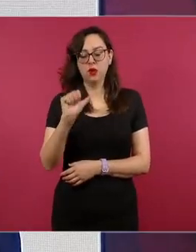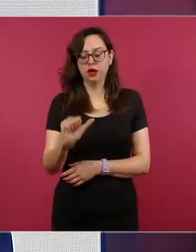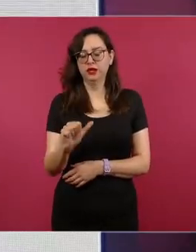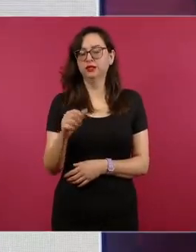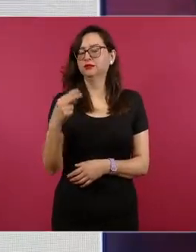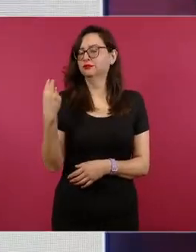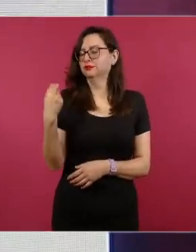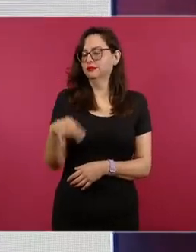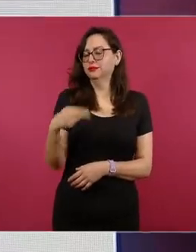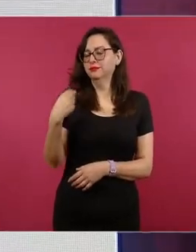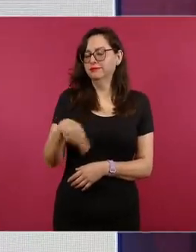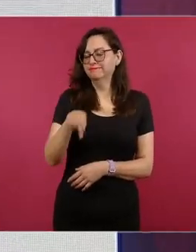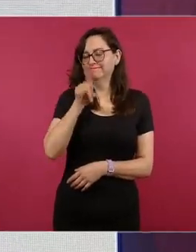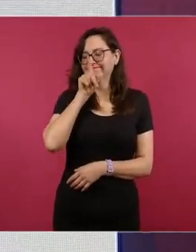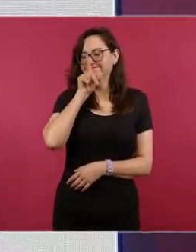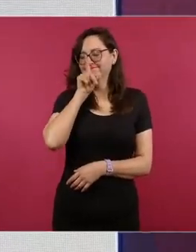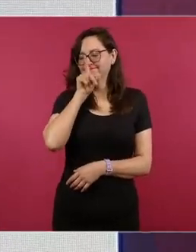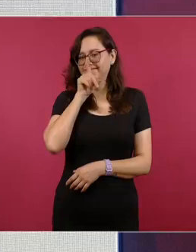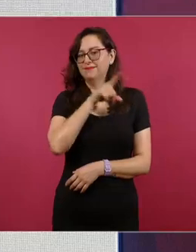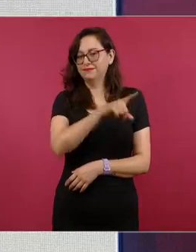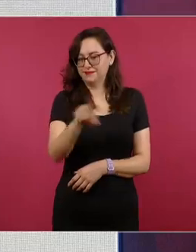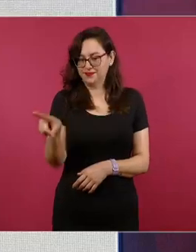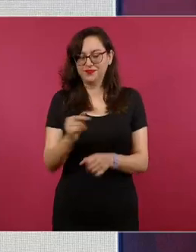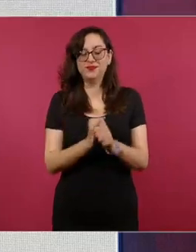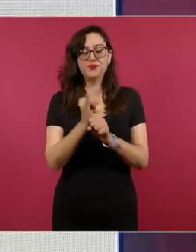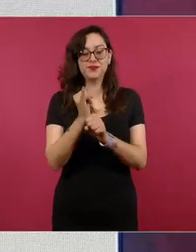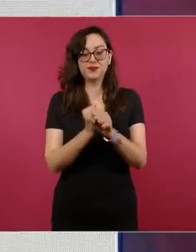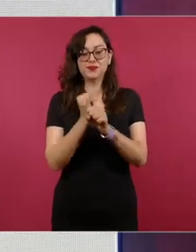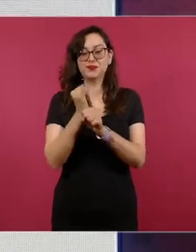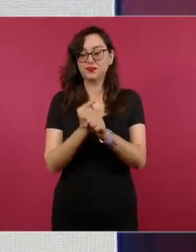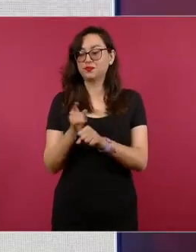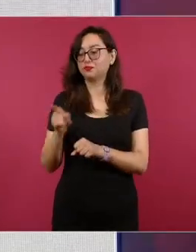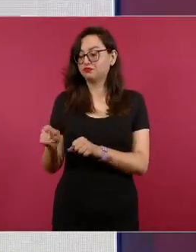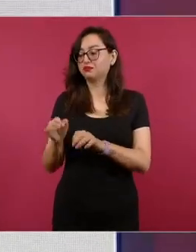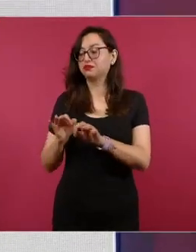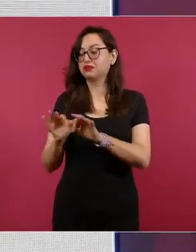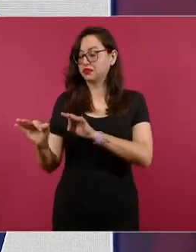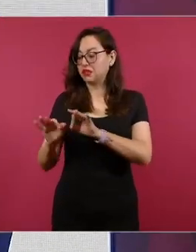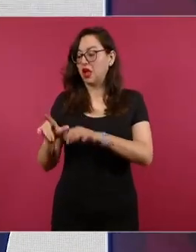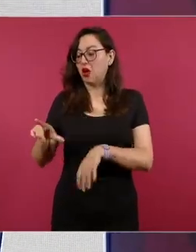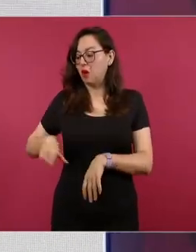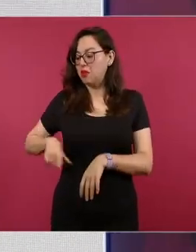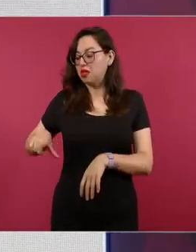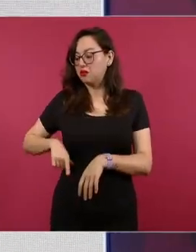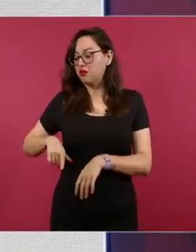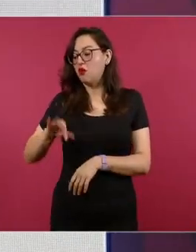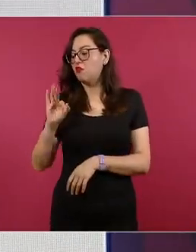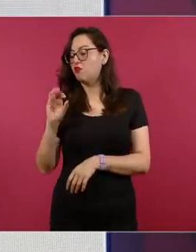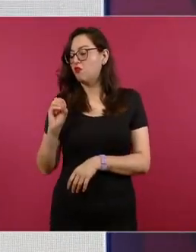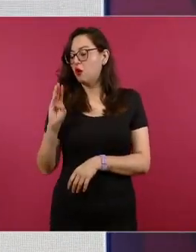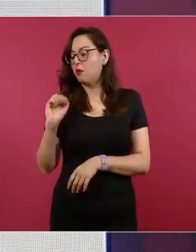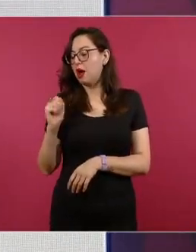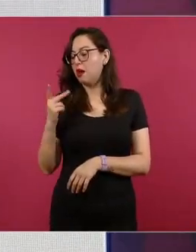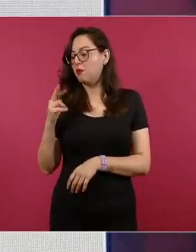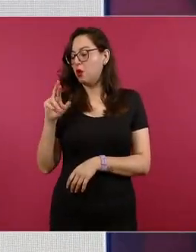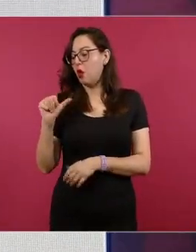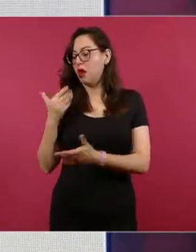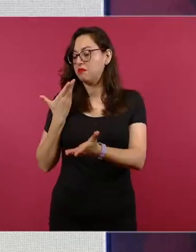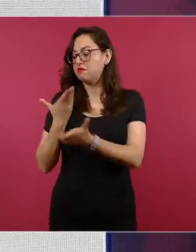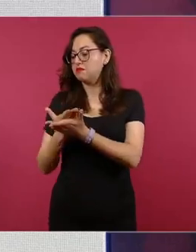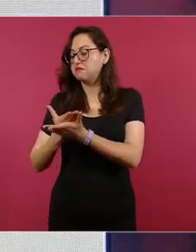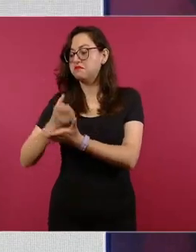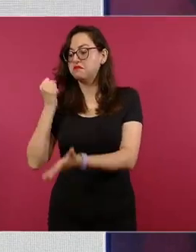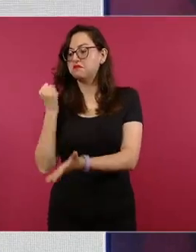apellido, se los dejo de tarea a ustedes. Entonces, se fue a trabajar después a un banco privado